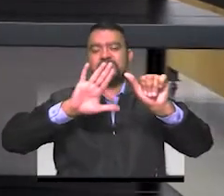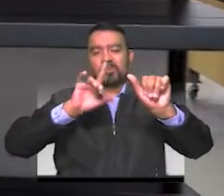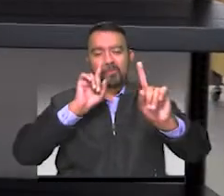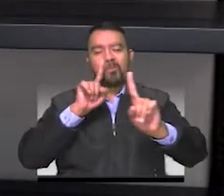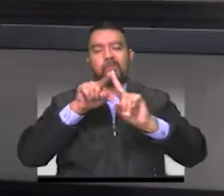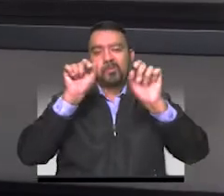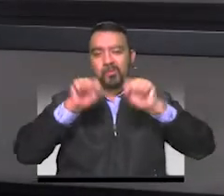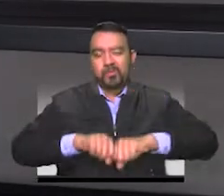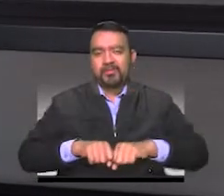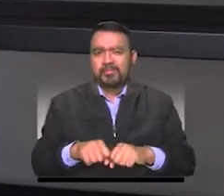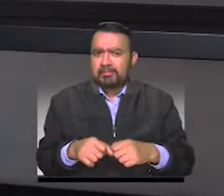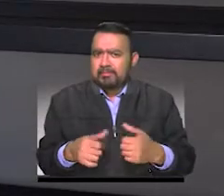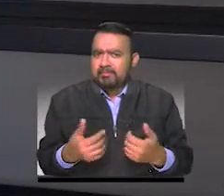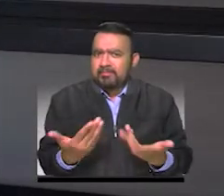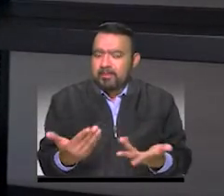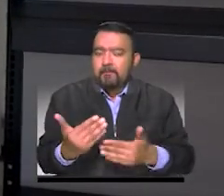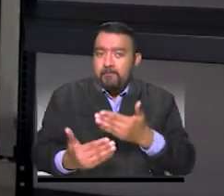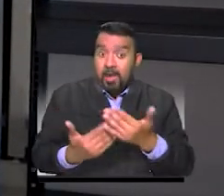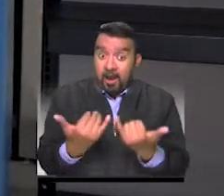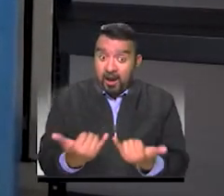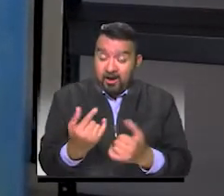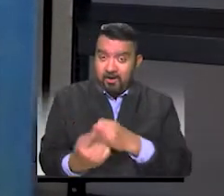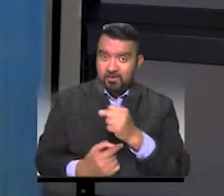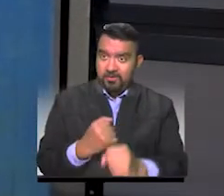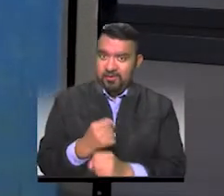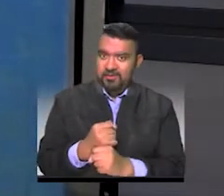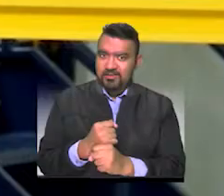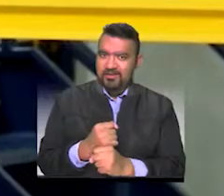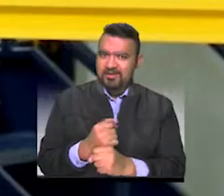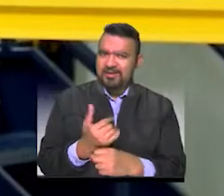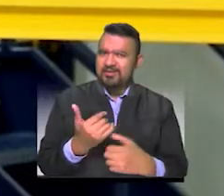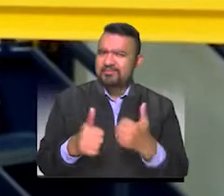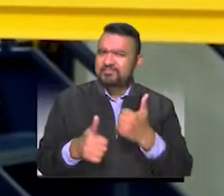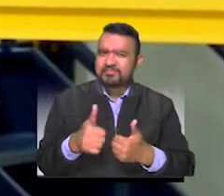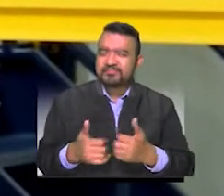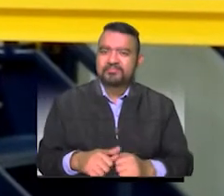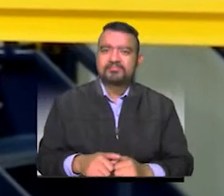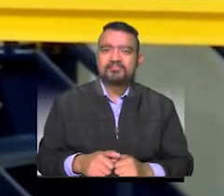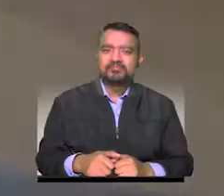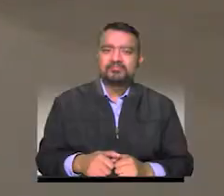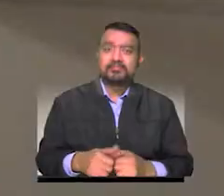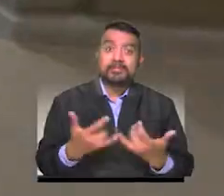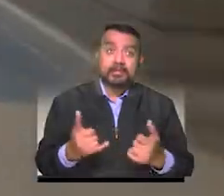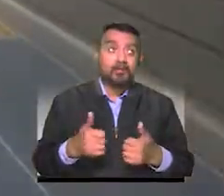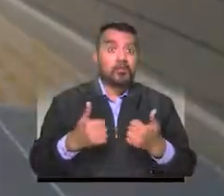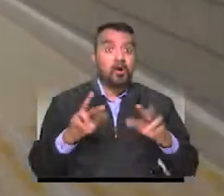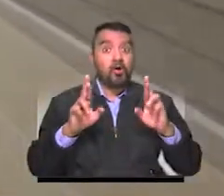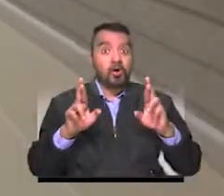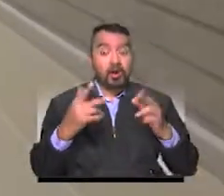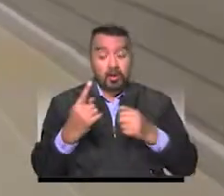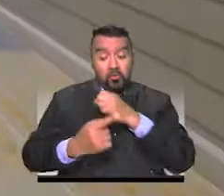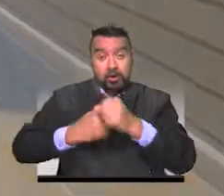vamos a volver realidad este año y es vender alguno de nuestros productos a Estados Unidos.